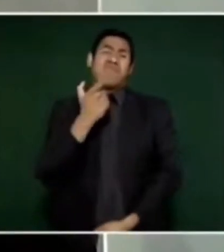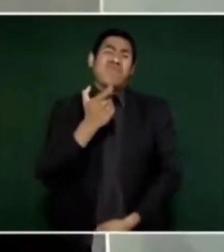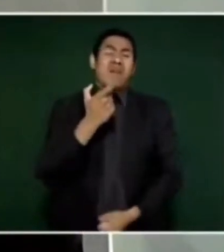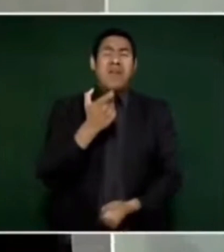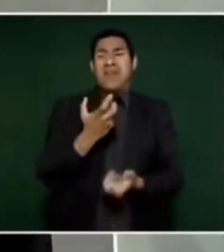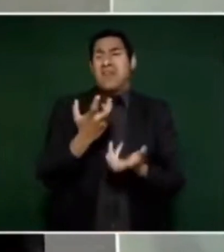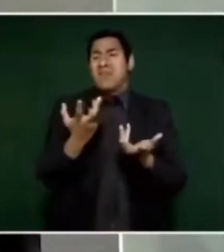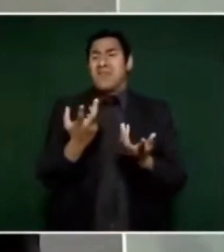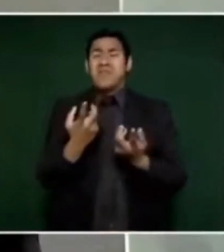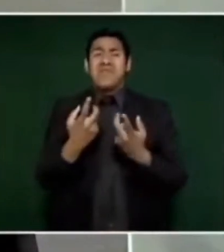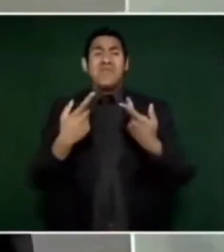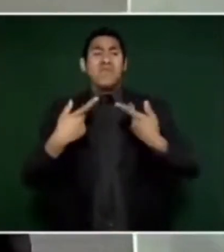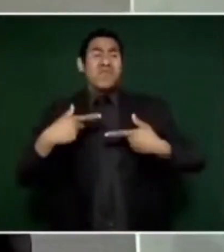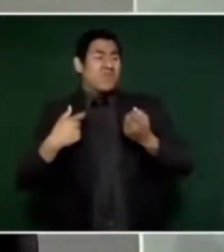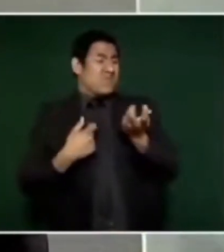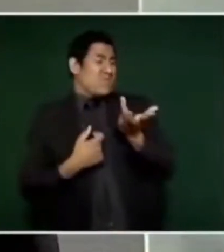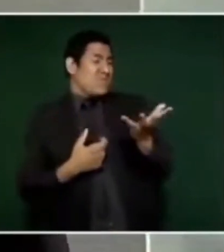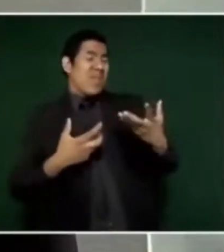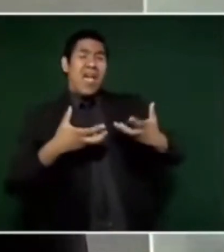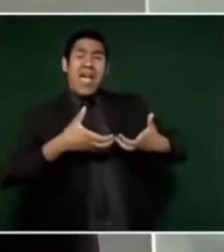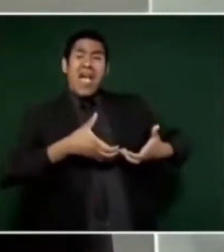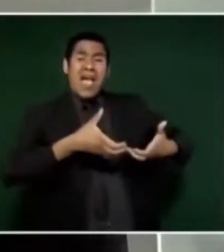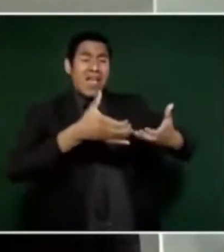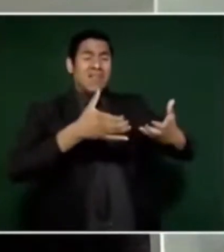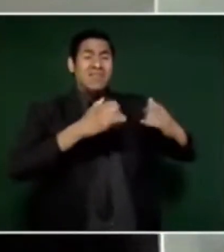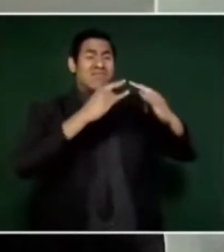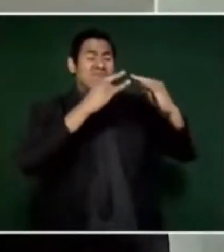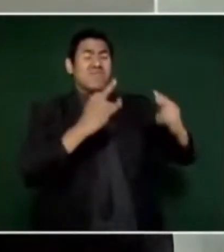los ambulantes no pagaban impuestos